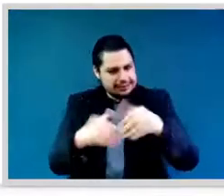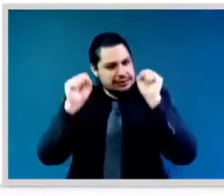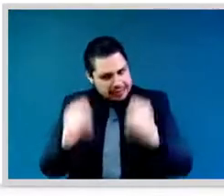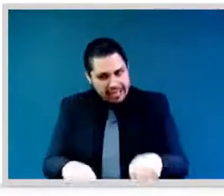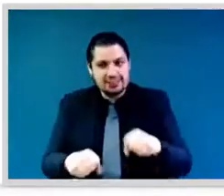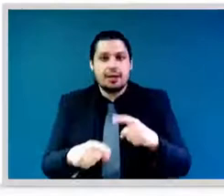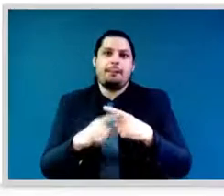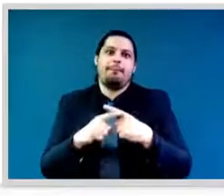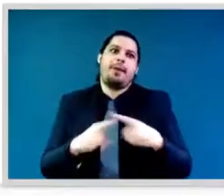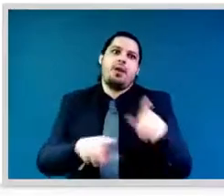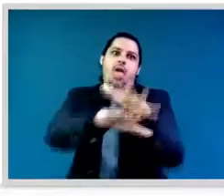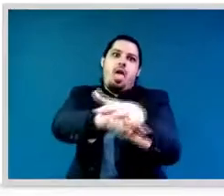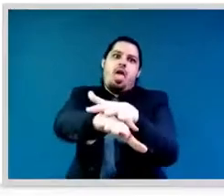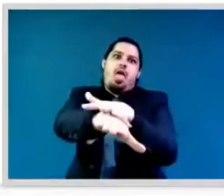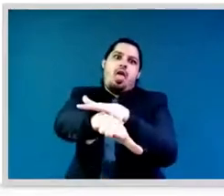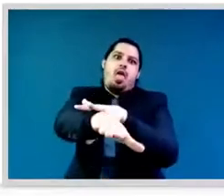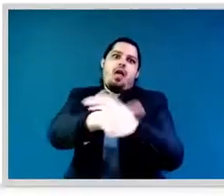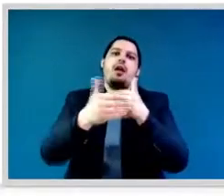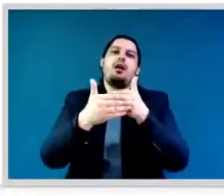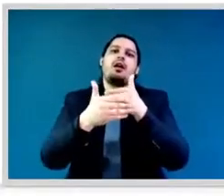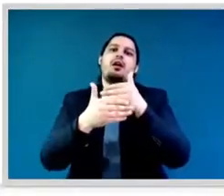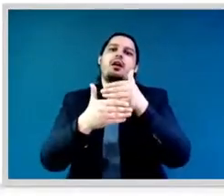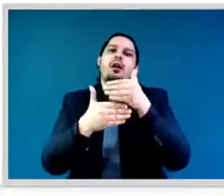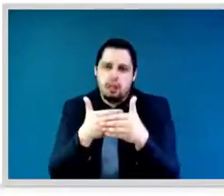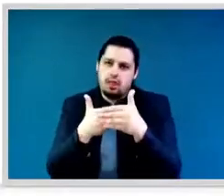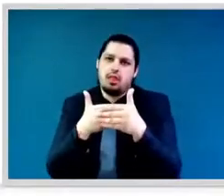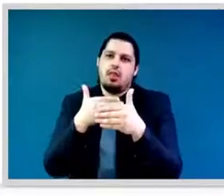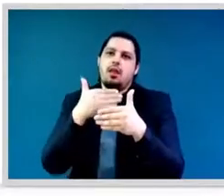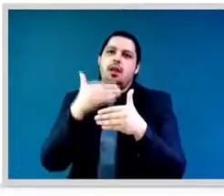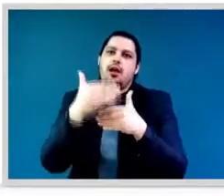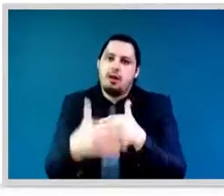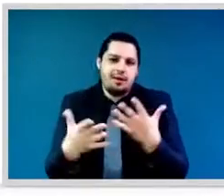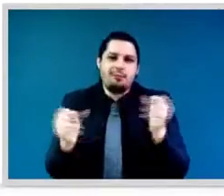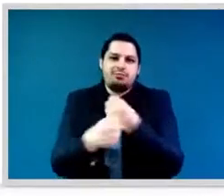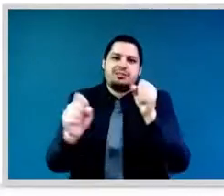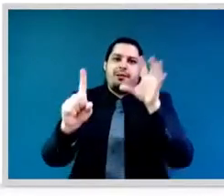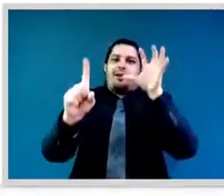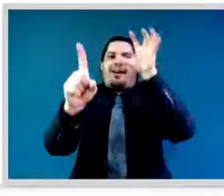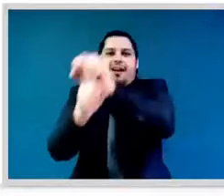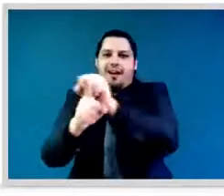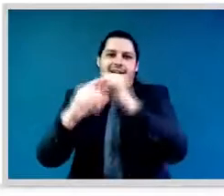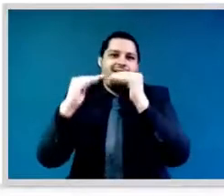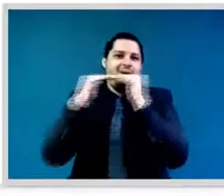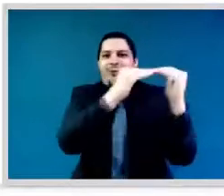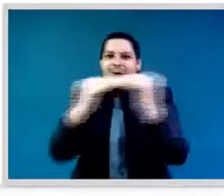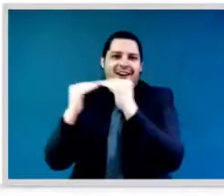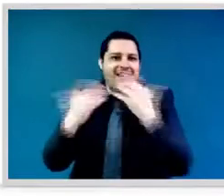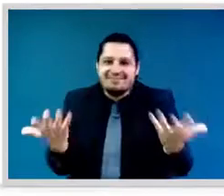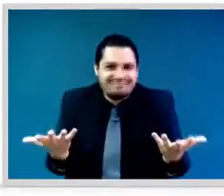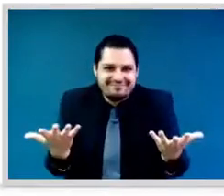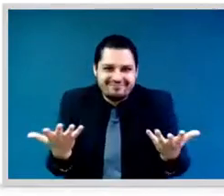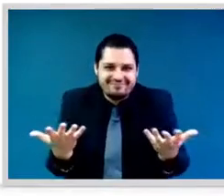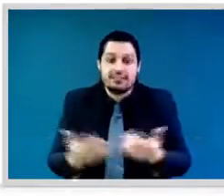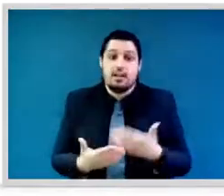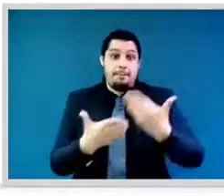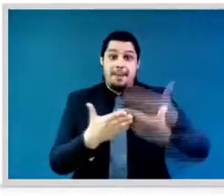en obtener esa equidad de género que hace tiempo nosotros señalamos que es un tema no